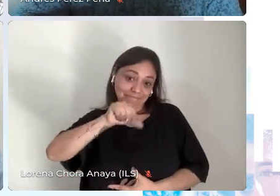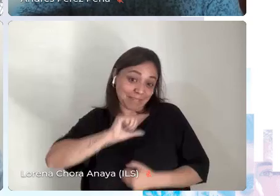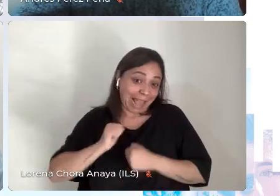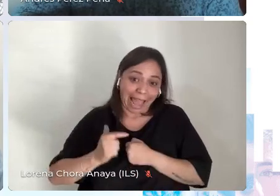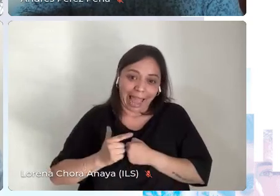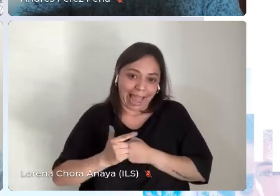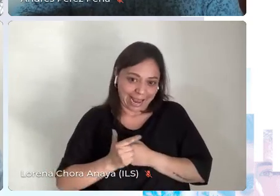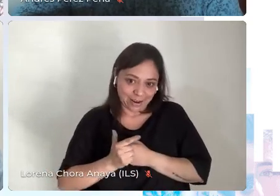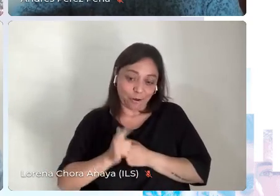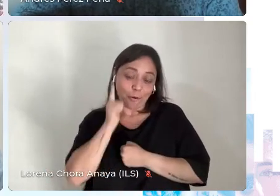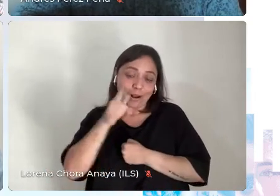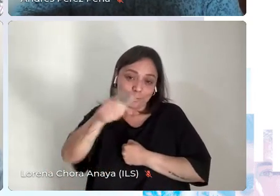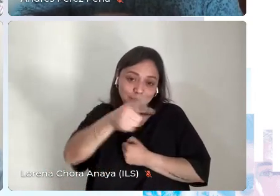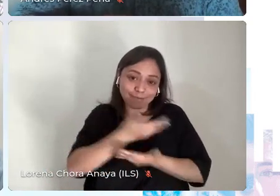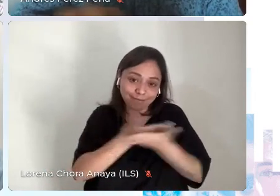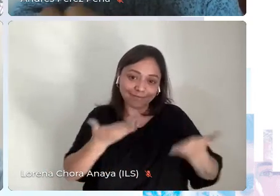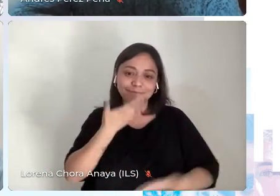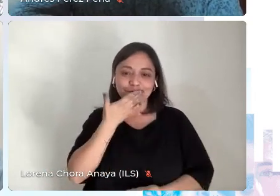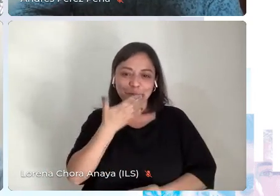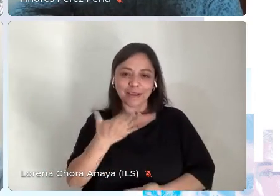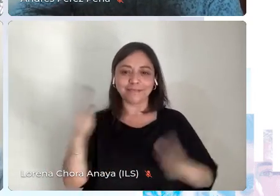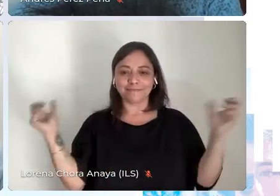estén muy bien. Hasta luego.